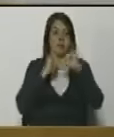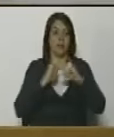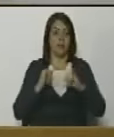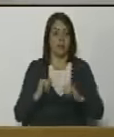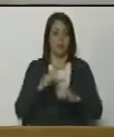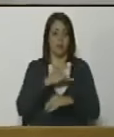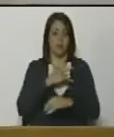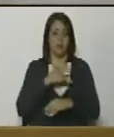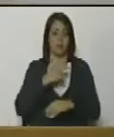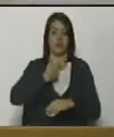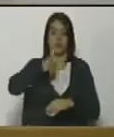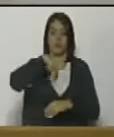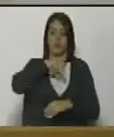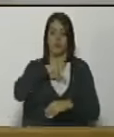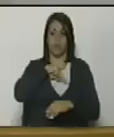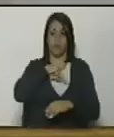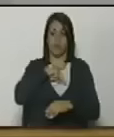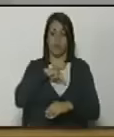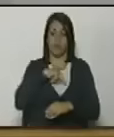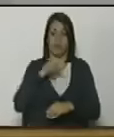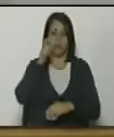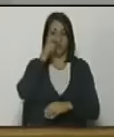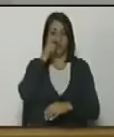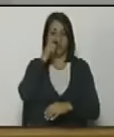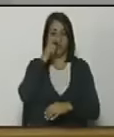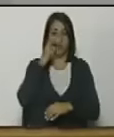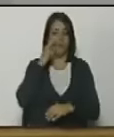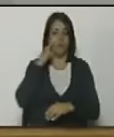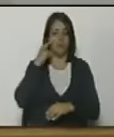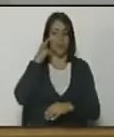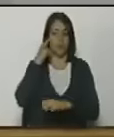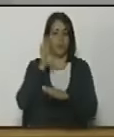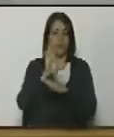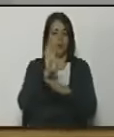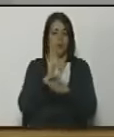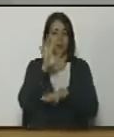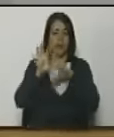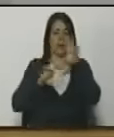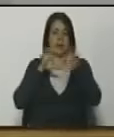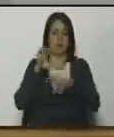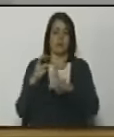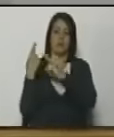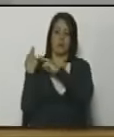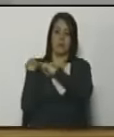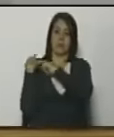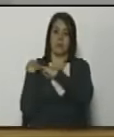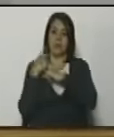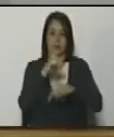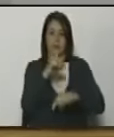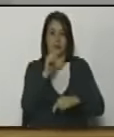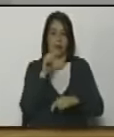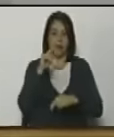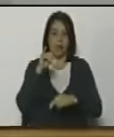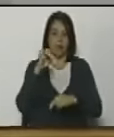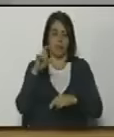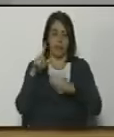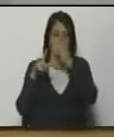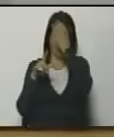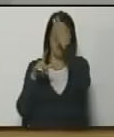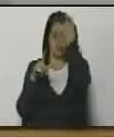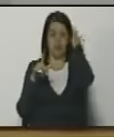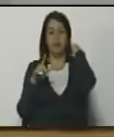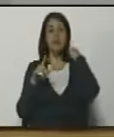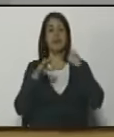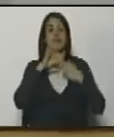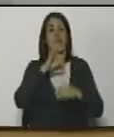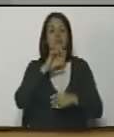tenerlo entre nosotros, a las Brigadas Moradas de Protección Animal, con su representante Daniel Posada, a la Asociación